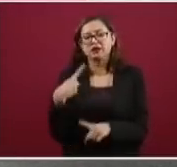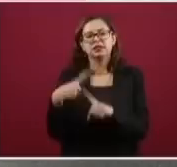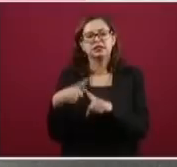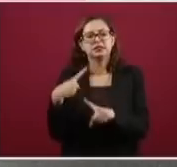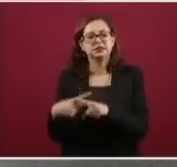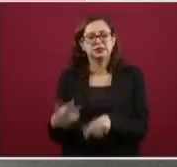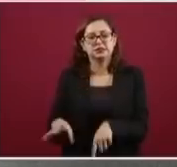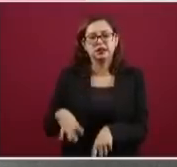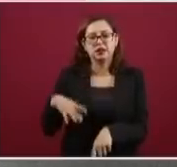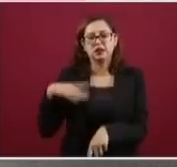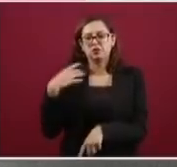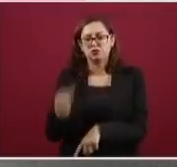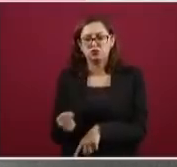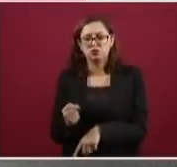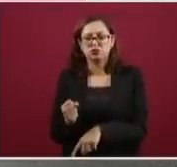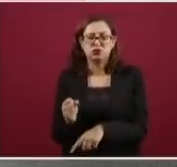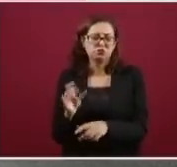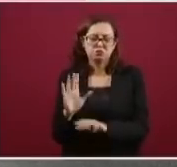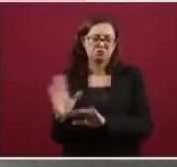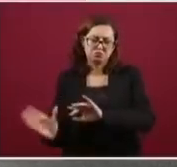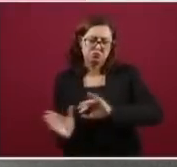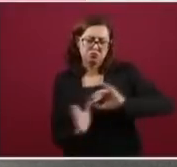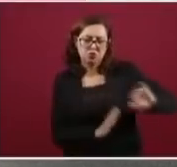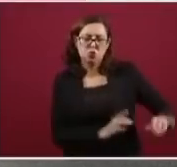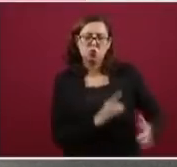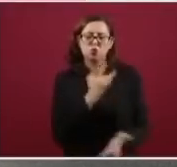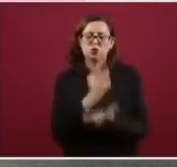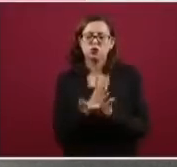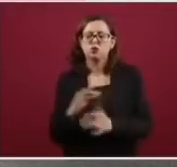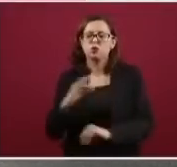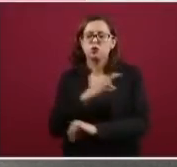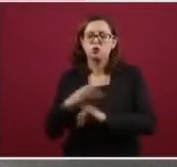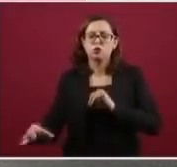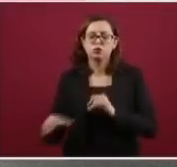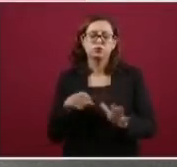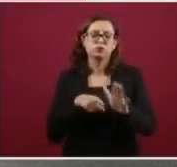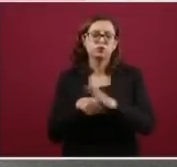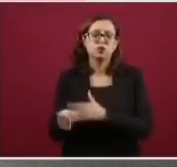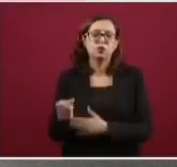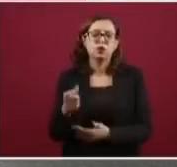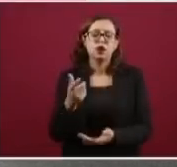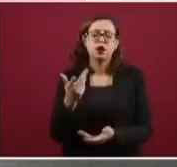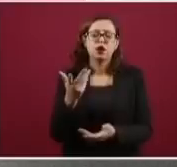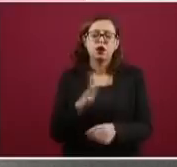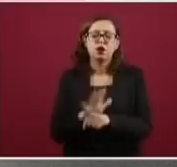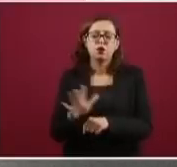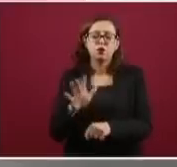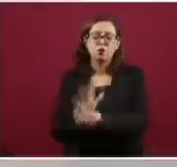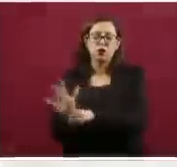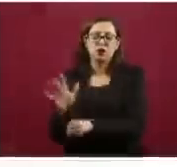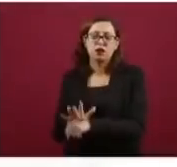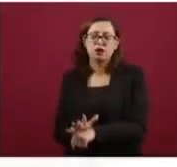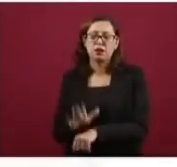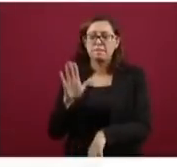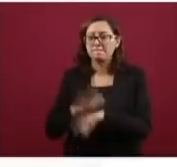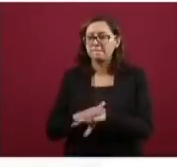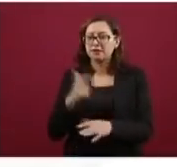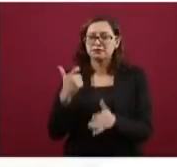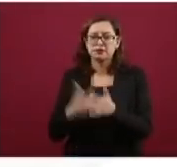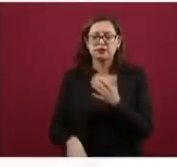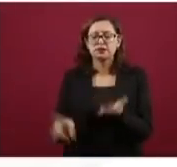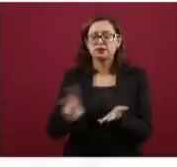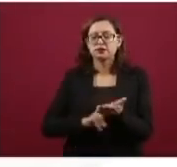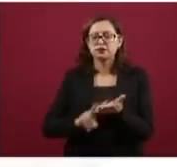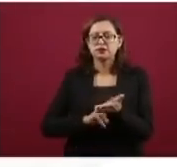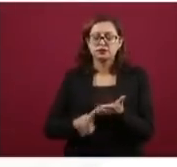con el tema del margen si no nada más el precio final al público tenemos que la más económica en regular la encontramos